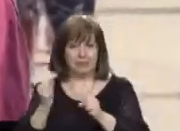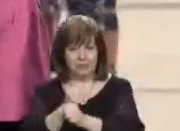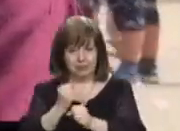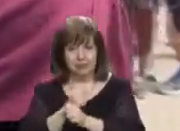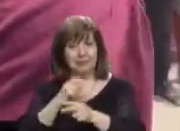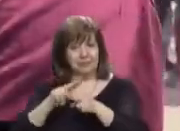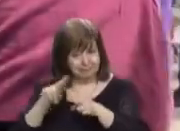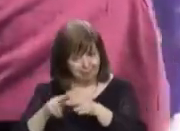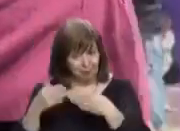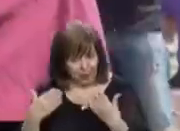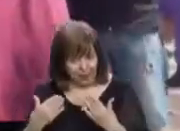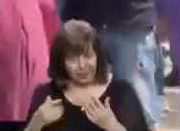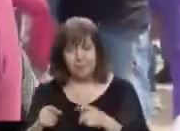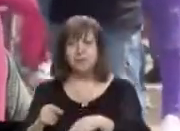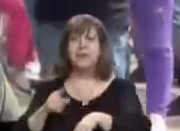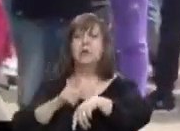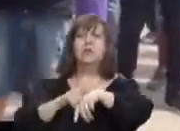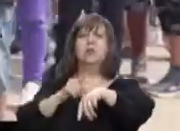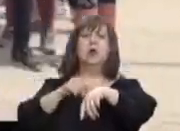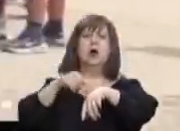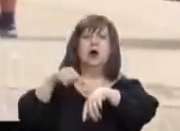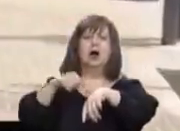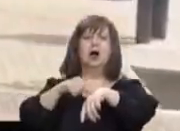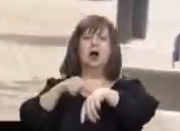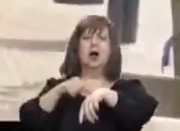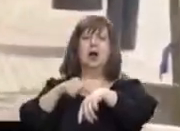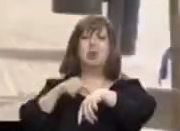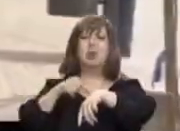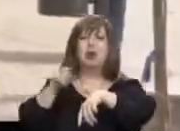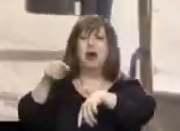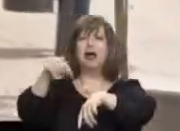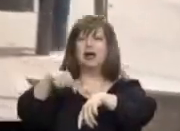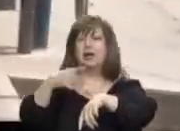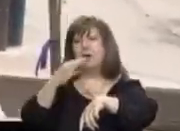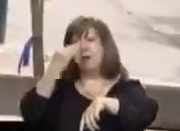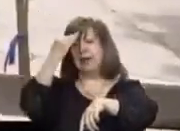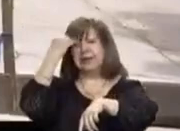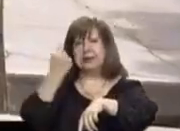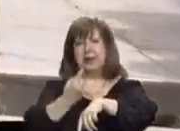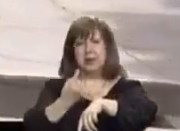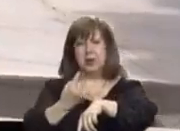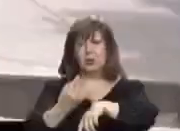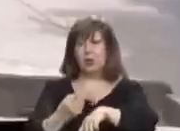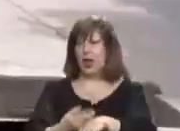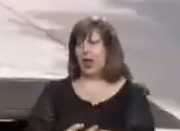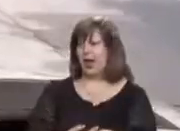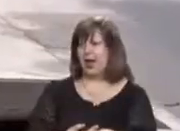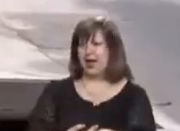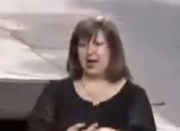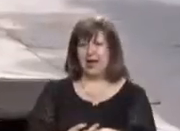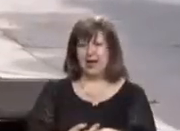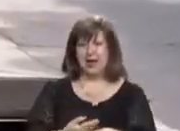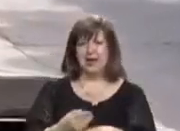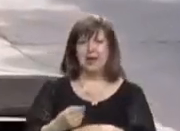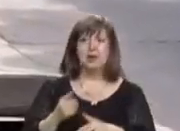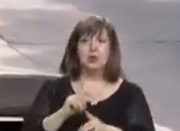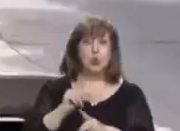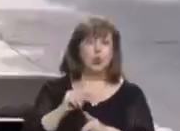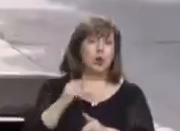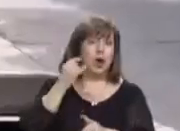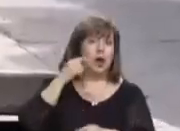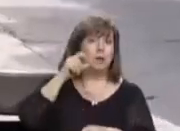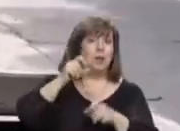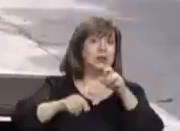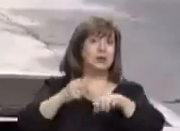¿Cuánto llevas esperando? Estoy de las 12 más o menos, dije 15 minutos. Ah, bueno, pero desde las 12 hay mucha gente que lleva